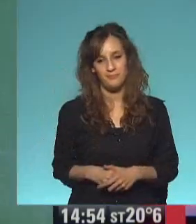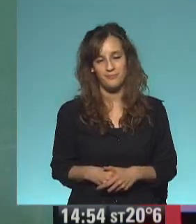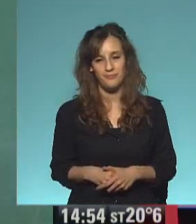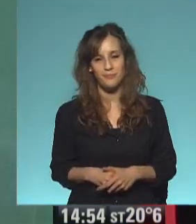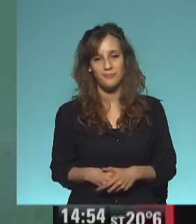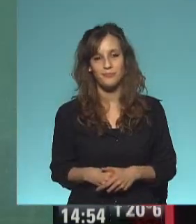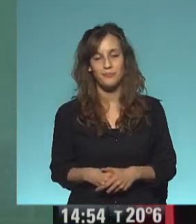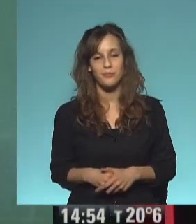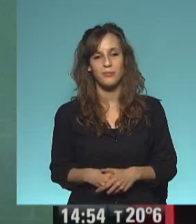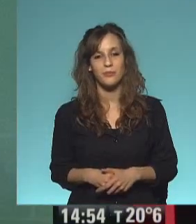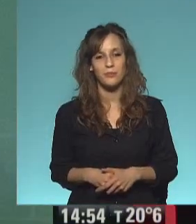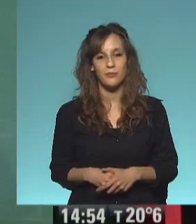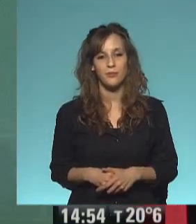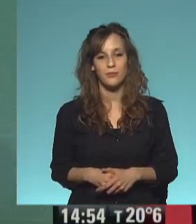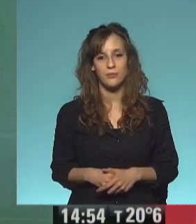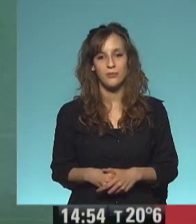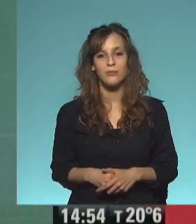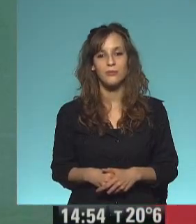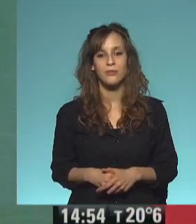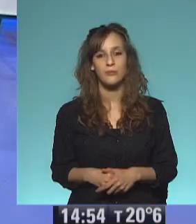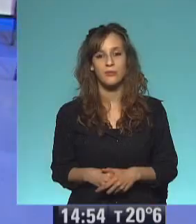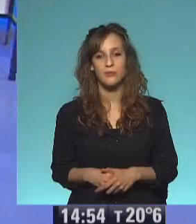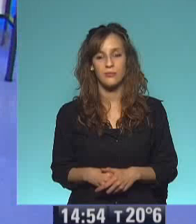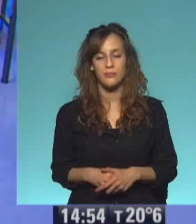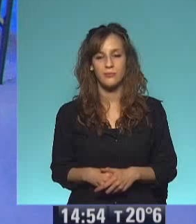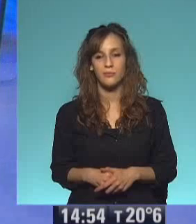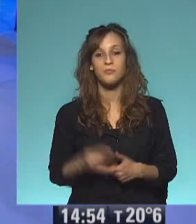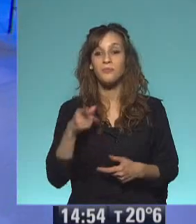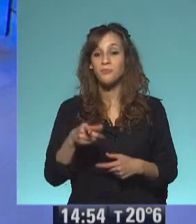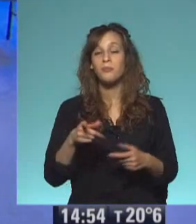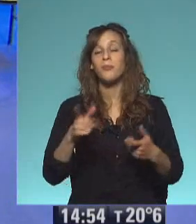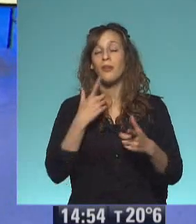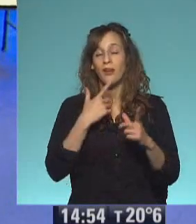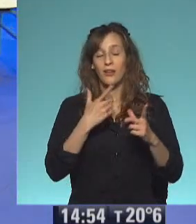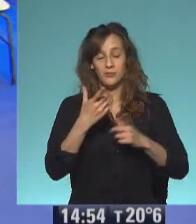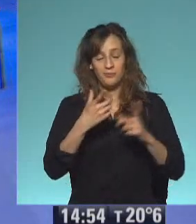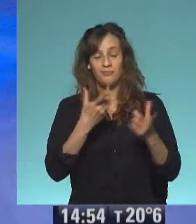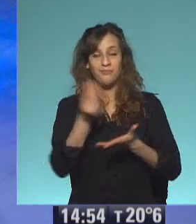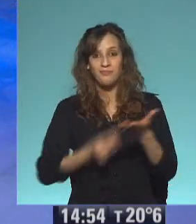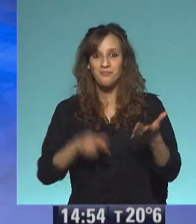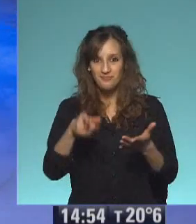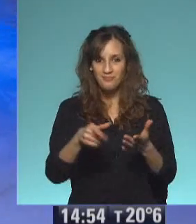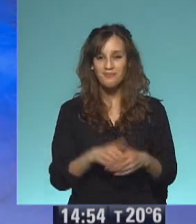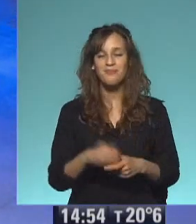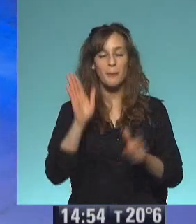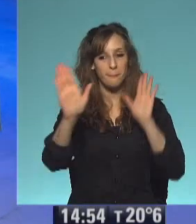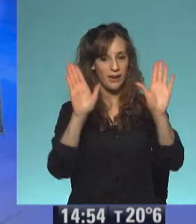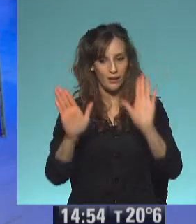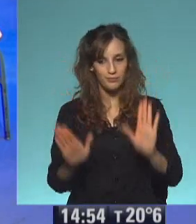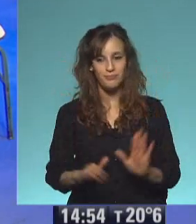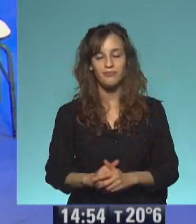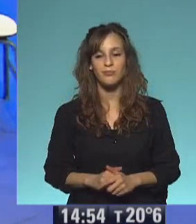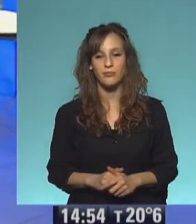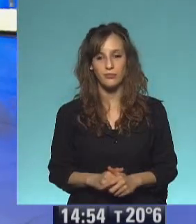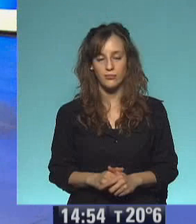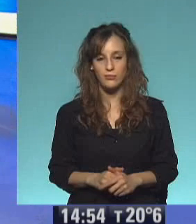Gracias. Vengan. Ay, ¿qué tenemos? ¿Los animales? ¿Los objetos? A ver. Yo no la sabía que sí quiere.